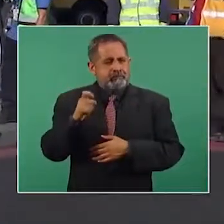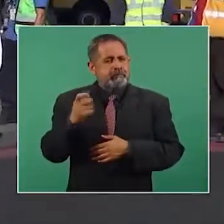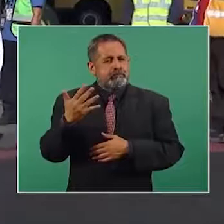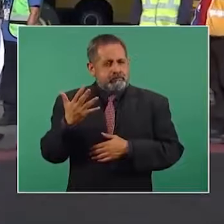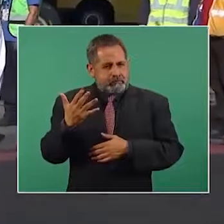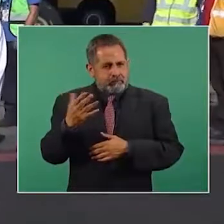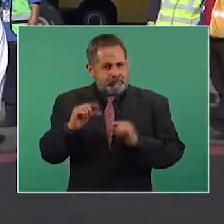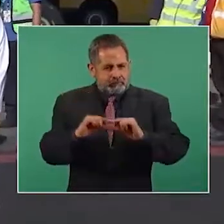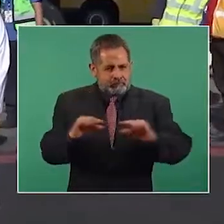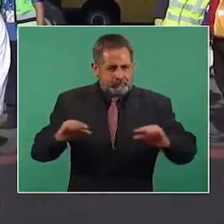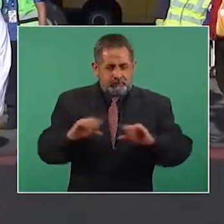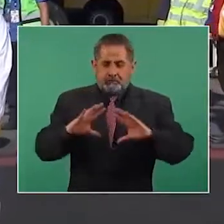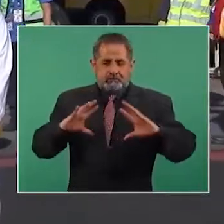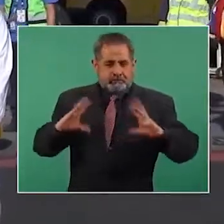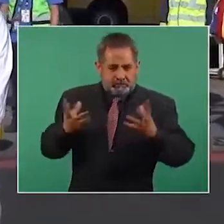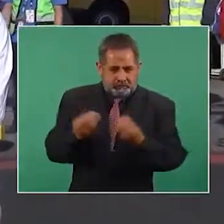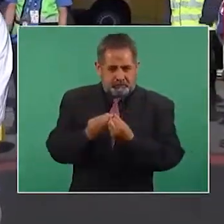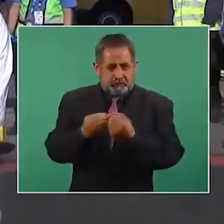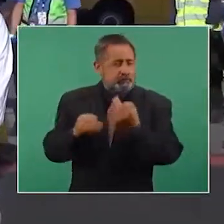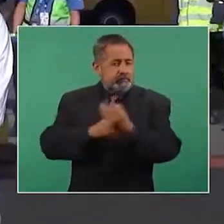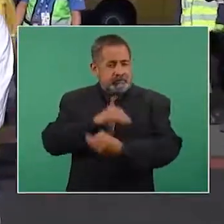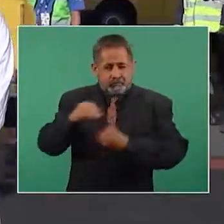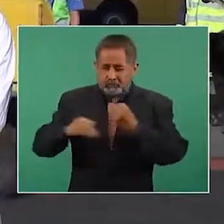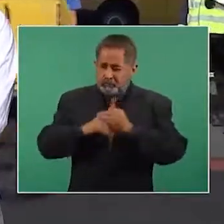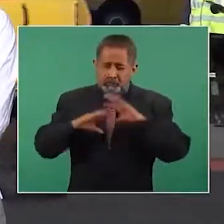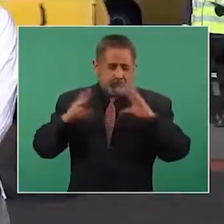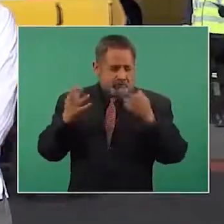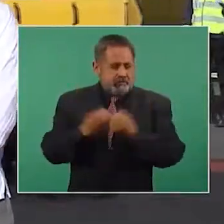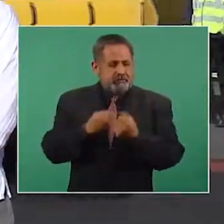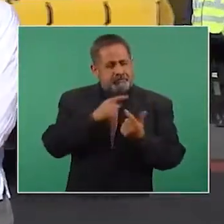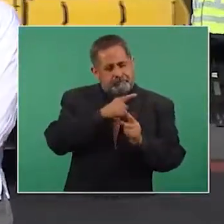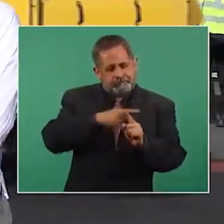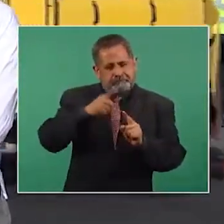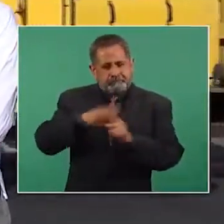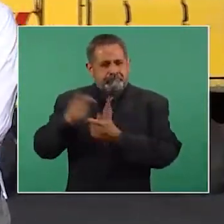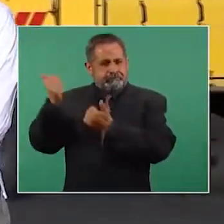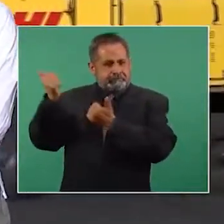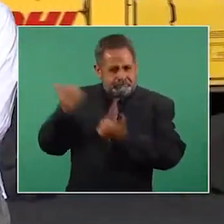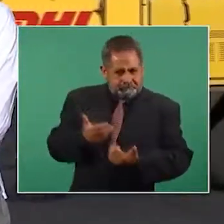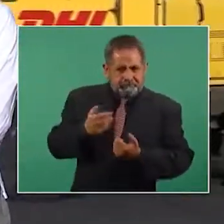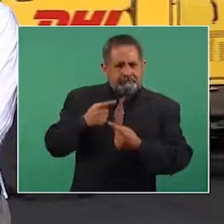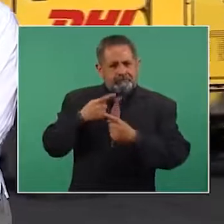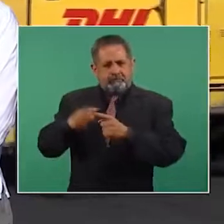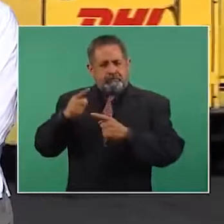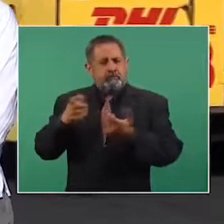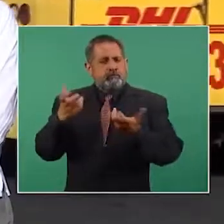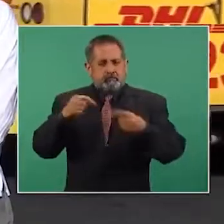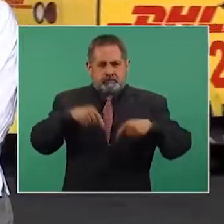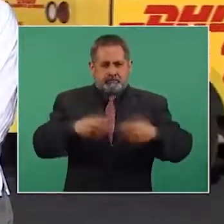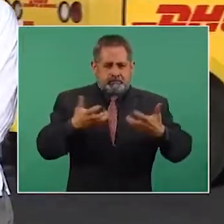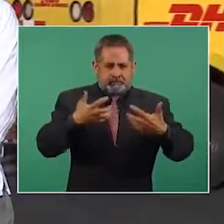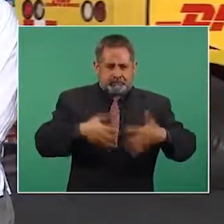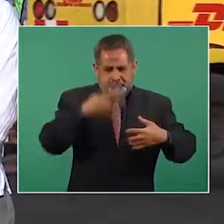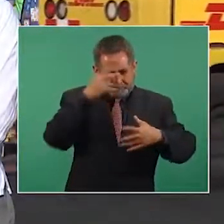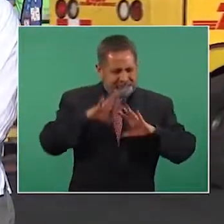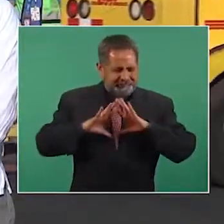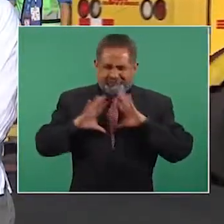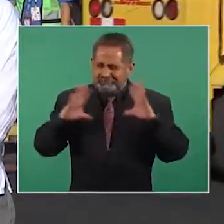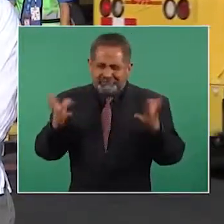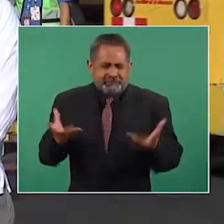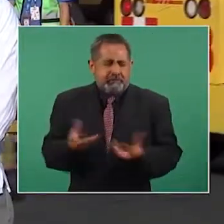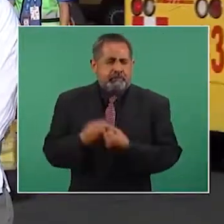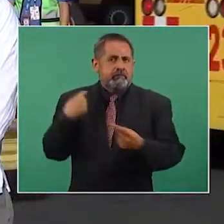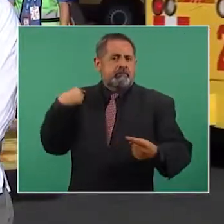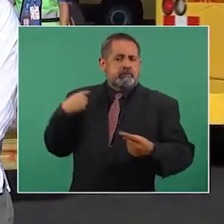6.156.150 dosis, que junto con el resto de las vacunas, tanto las que llegan ya envasadas como las que se envasan en México, en